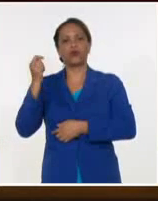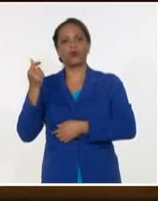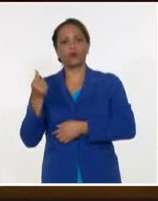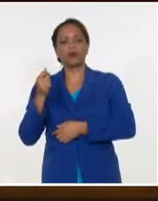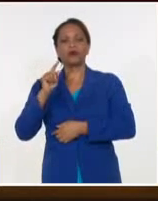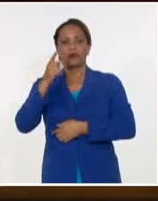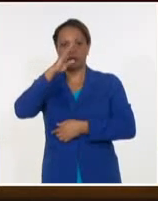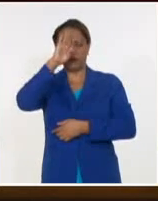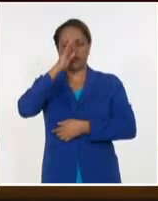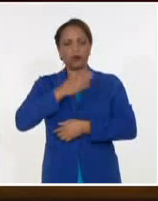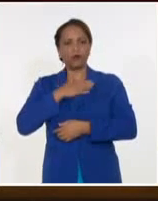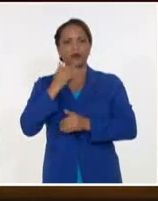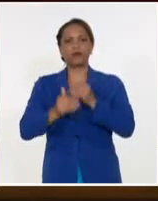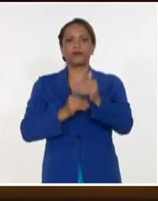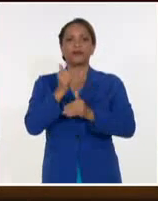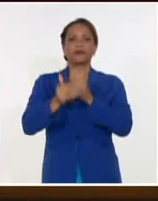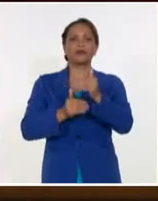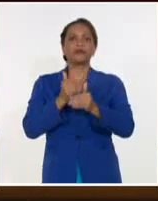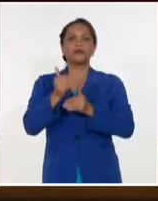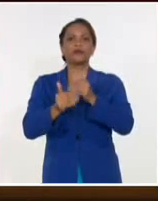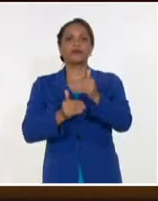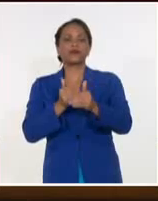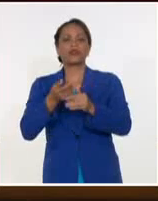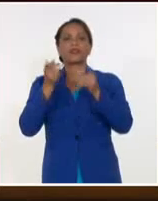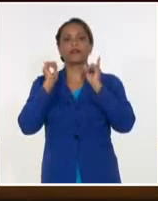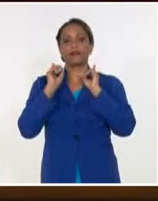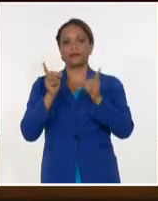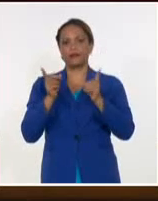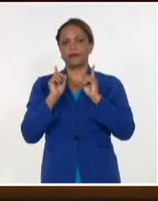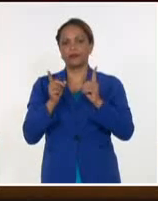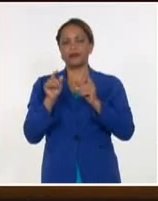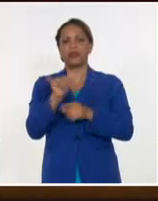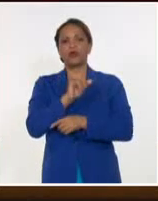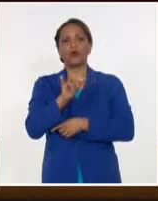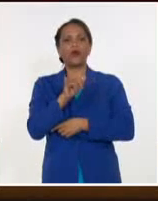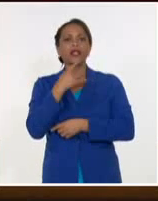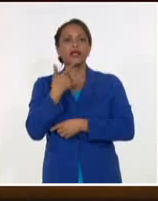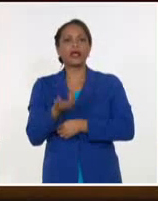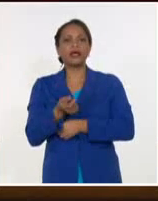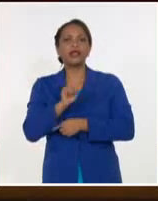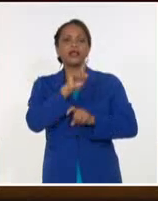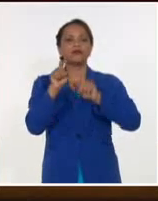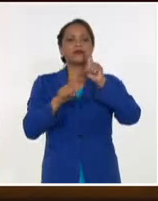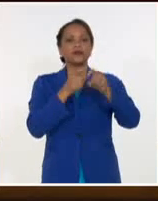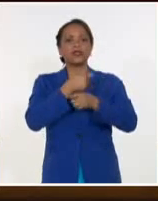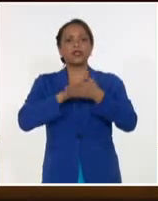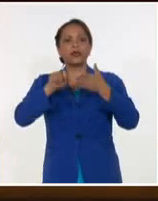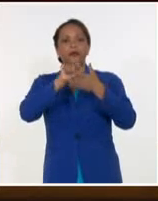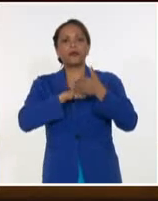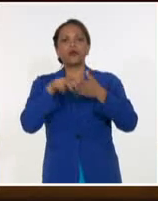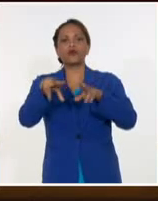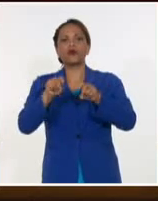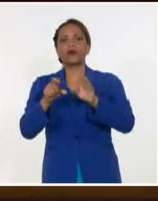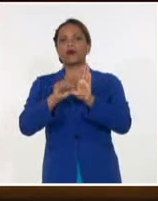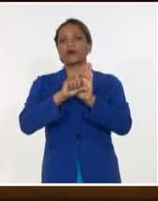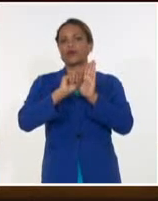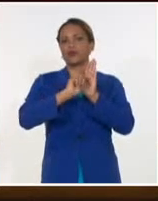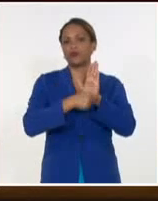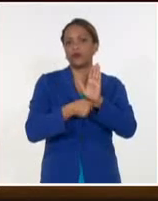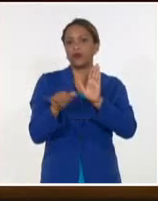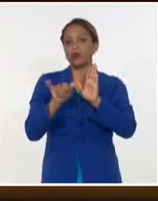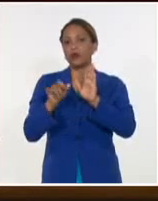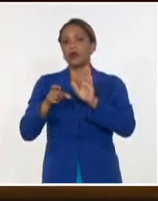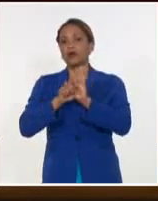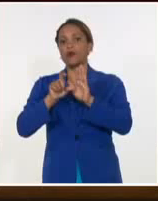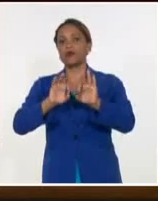y en procesos de carácter eminentemente político, como lo fueron las consultas populares sobre la nueva Constitución y el nuevo Código de